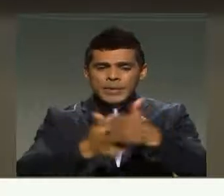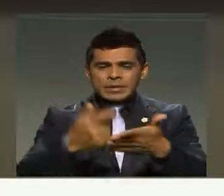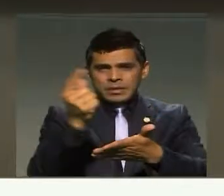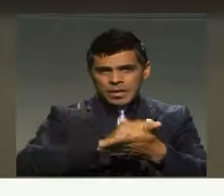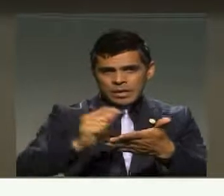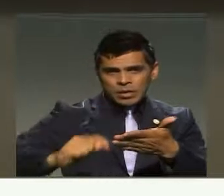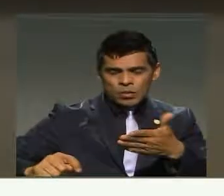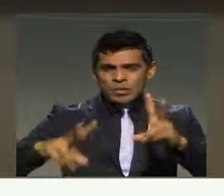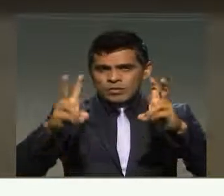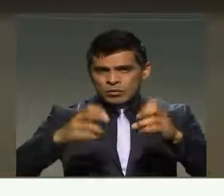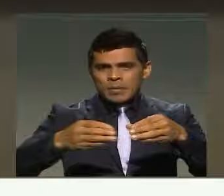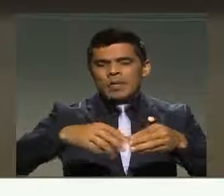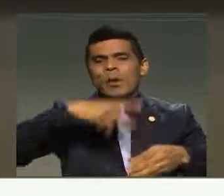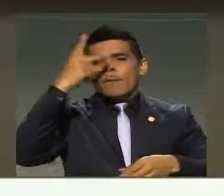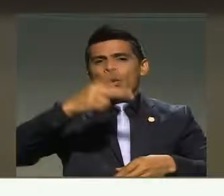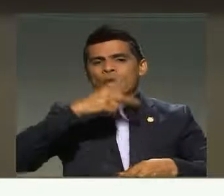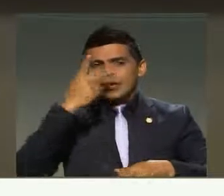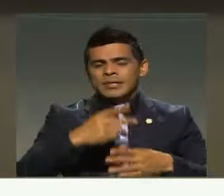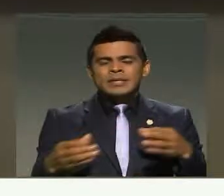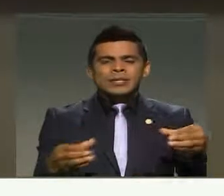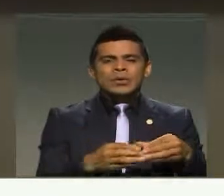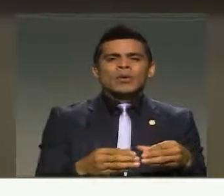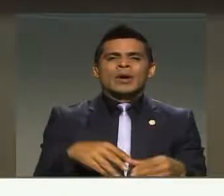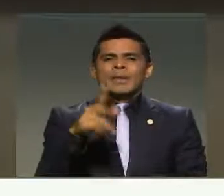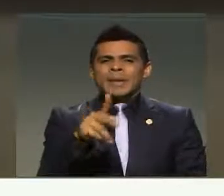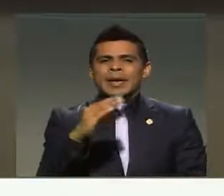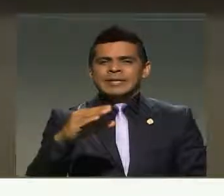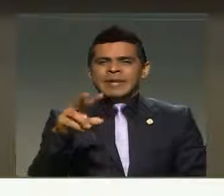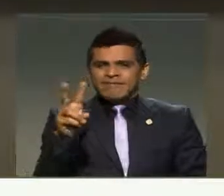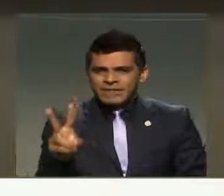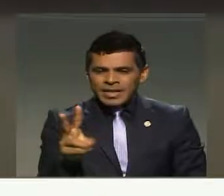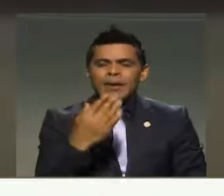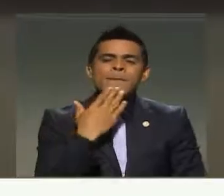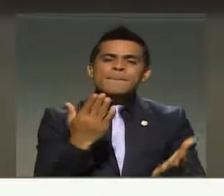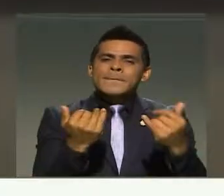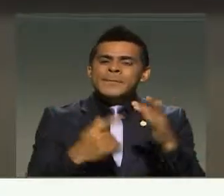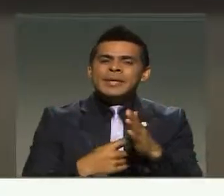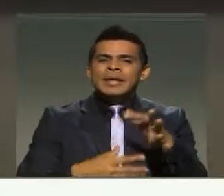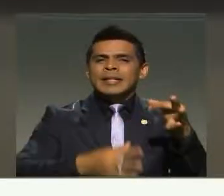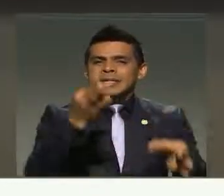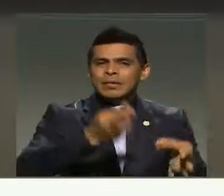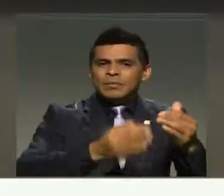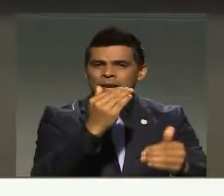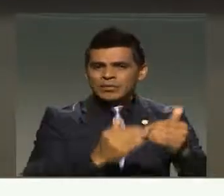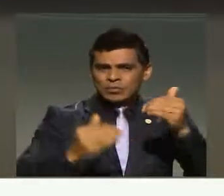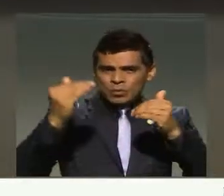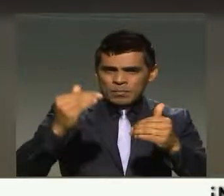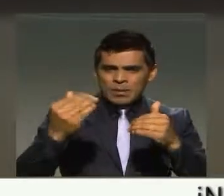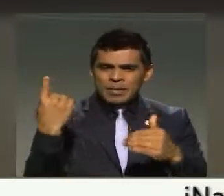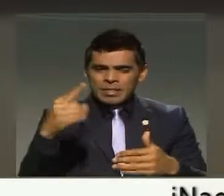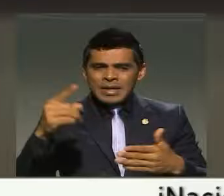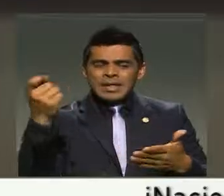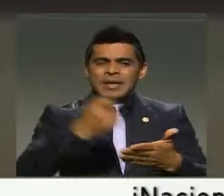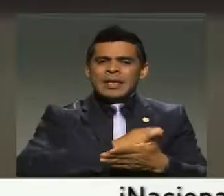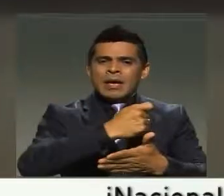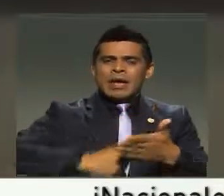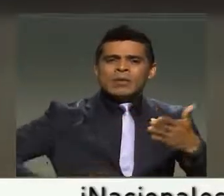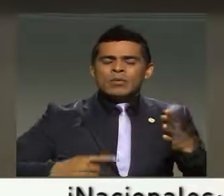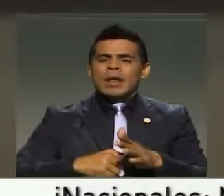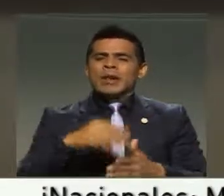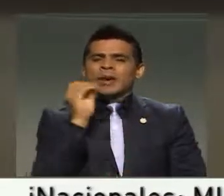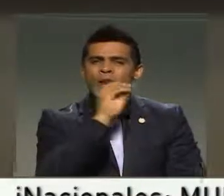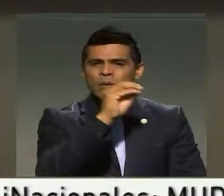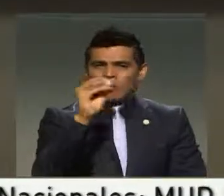partidos políticos en Venezuela, el Partido Comunista de este país exige que el Tribunal Supremo de Justicia debe anular la convocatoria